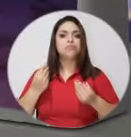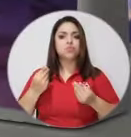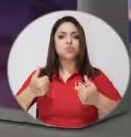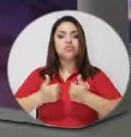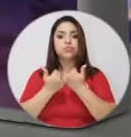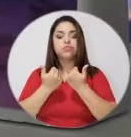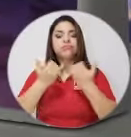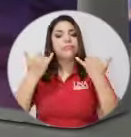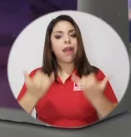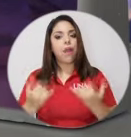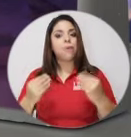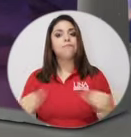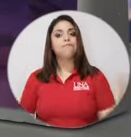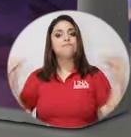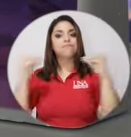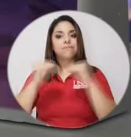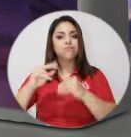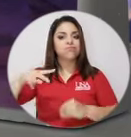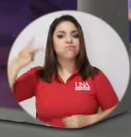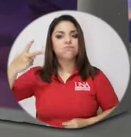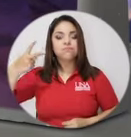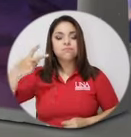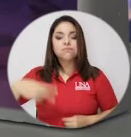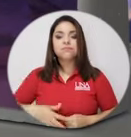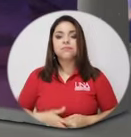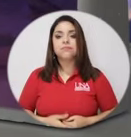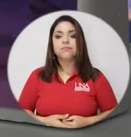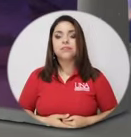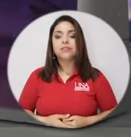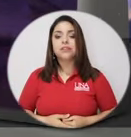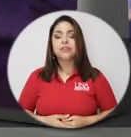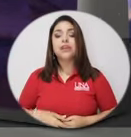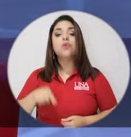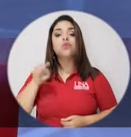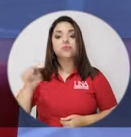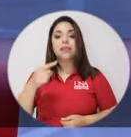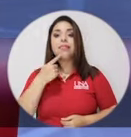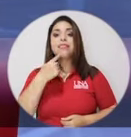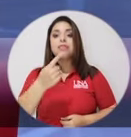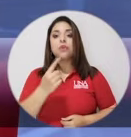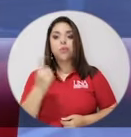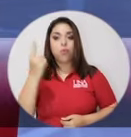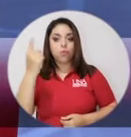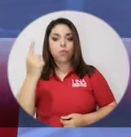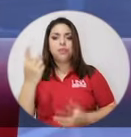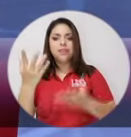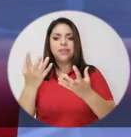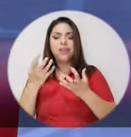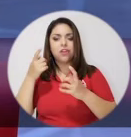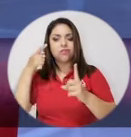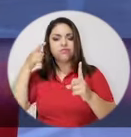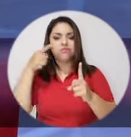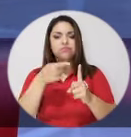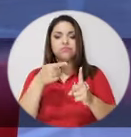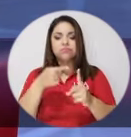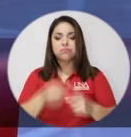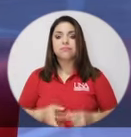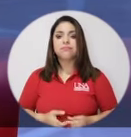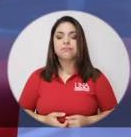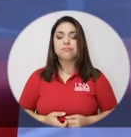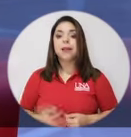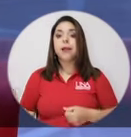Si múltiples eran los retos, ahora son más. Y uno de ellos, precisamente usted lo mencionó y quiero dedicarle un